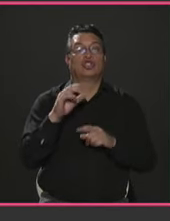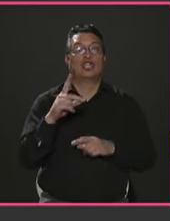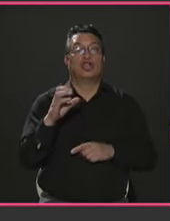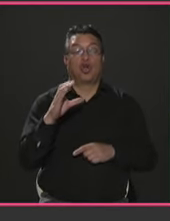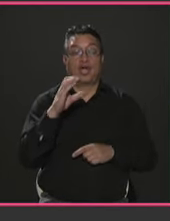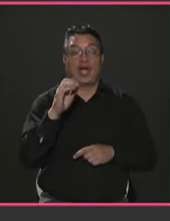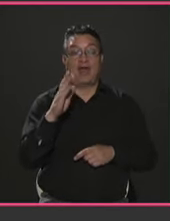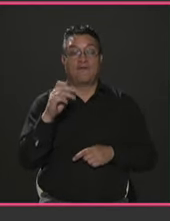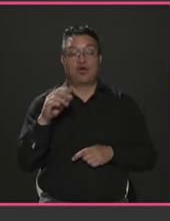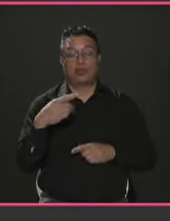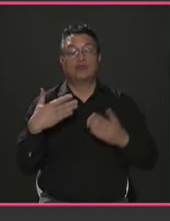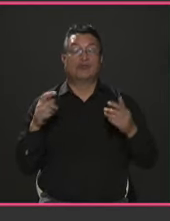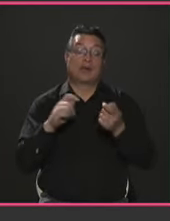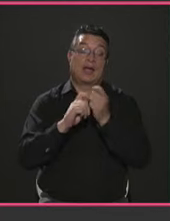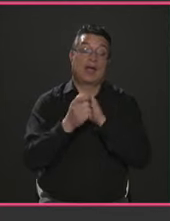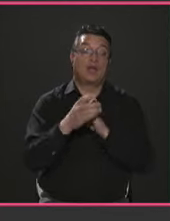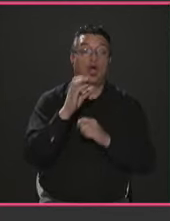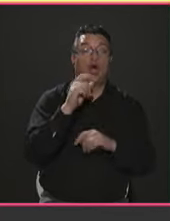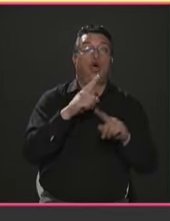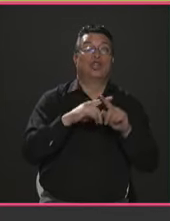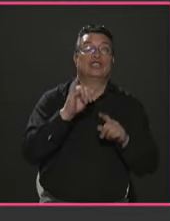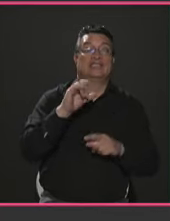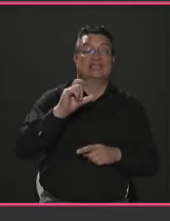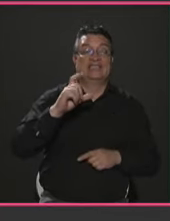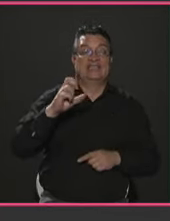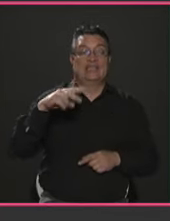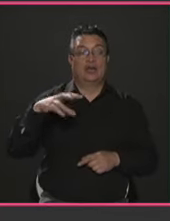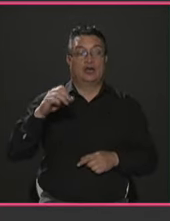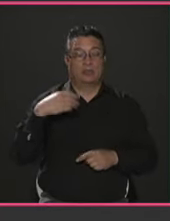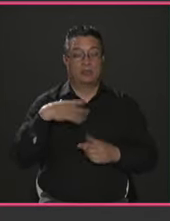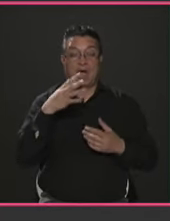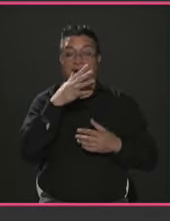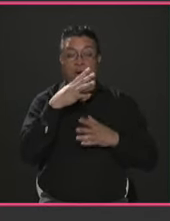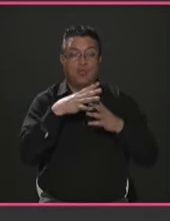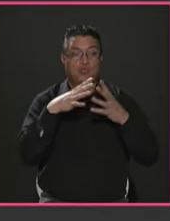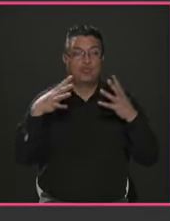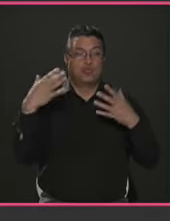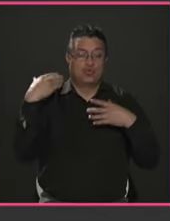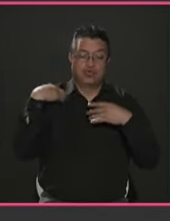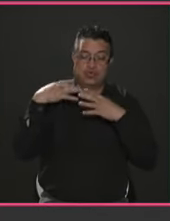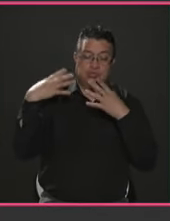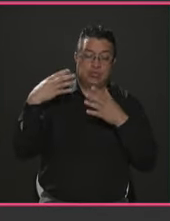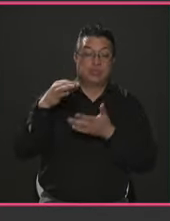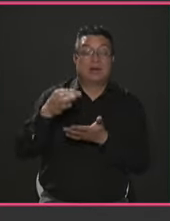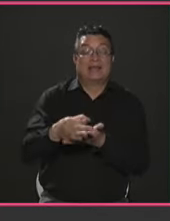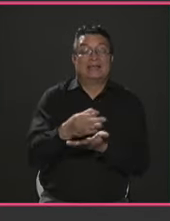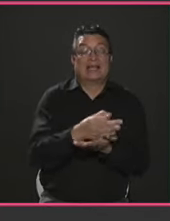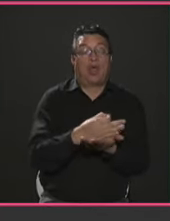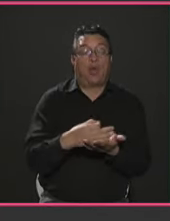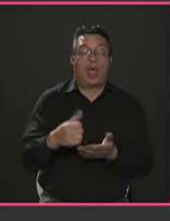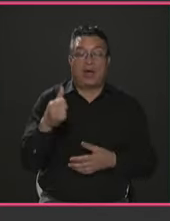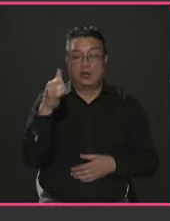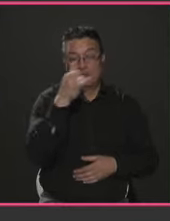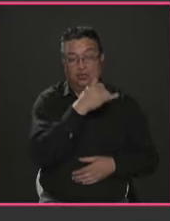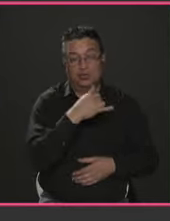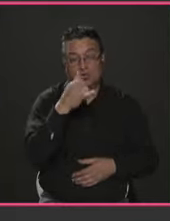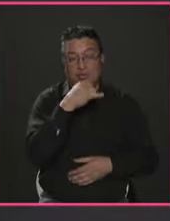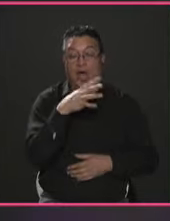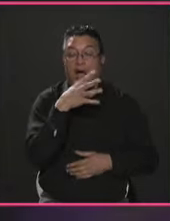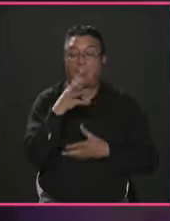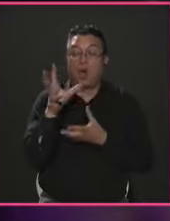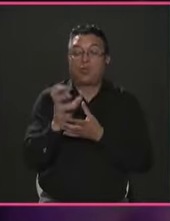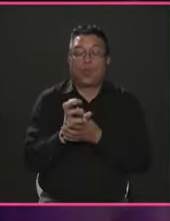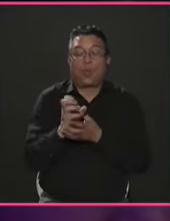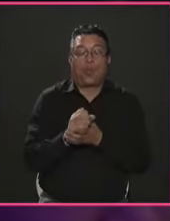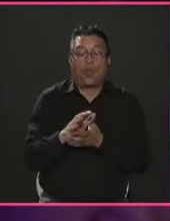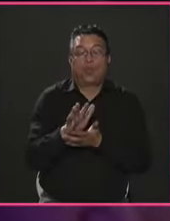pero aquí a la derecha podemos ver que están llenos de líquidos los pulmones es porque las células están infectadas y retienen este líquido